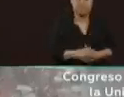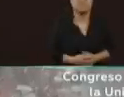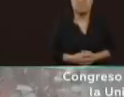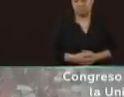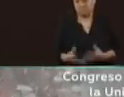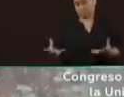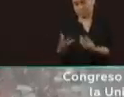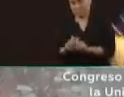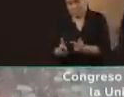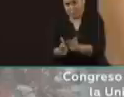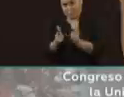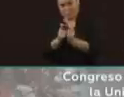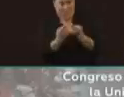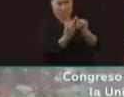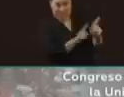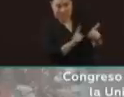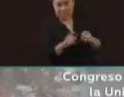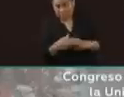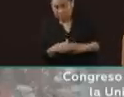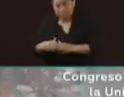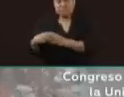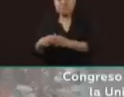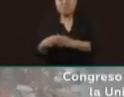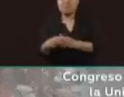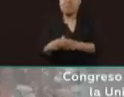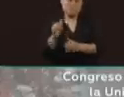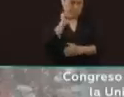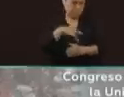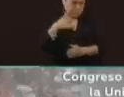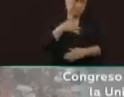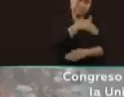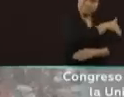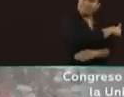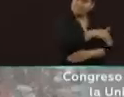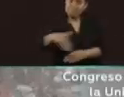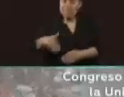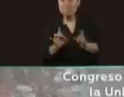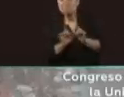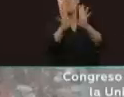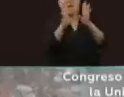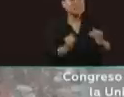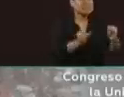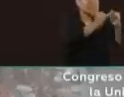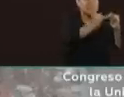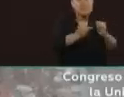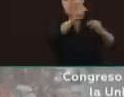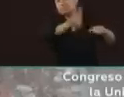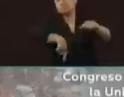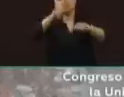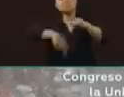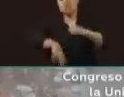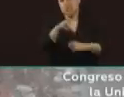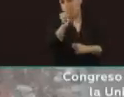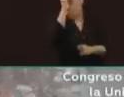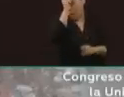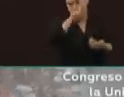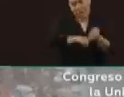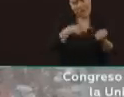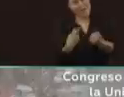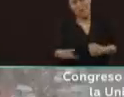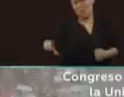Somos oposición y marcamos nuestra raya frente a la destrucción de las instituciones del Estado